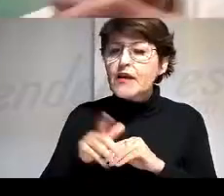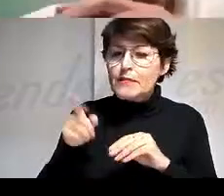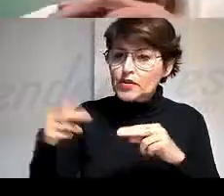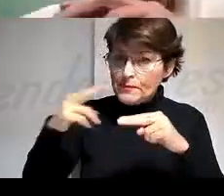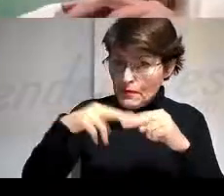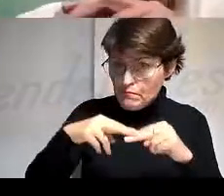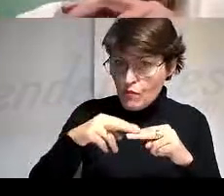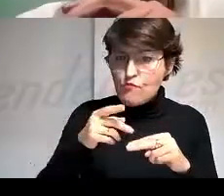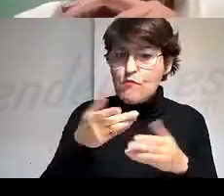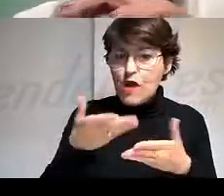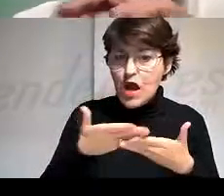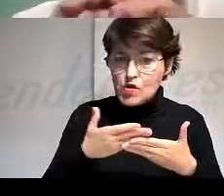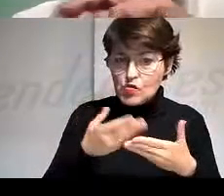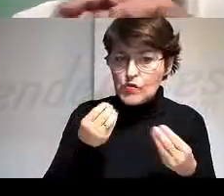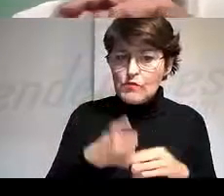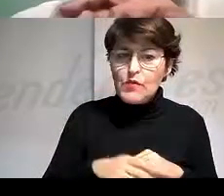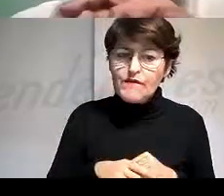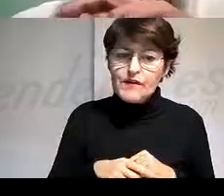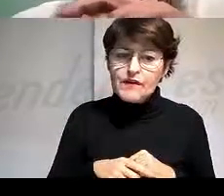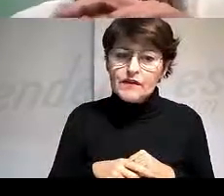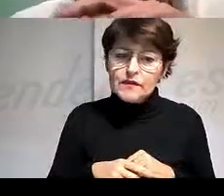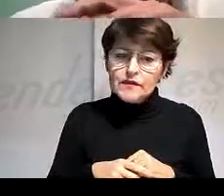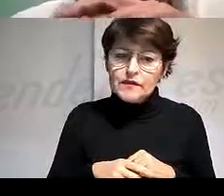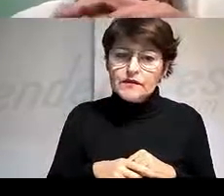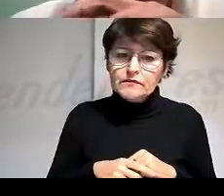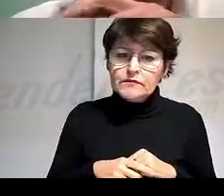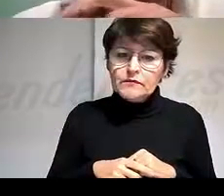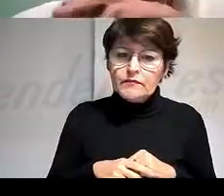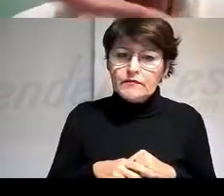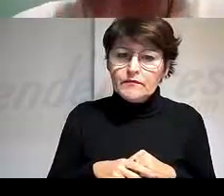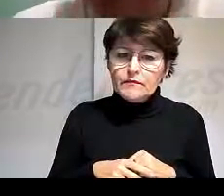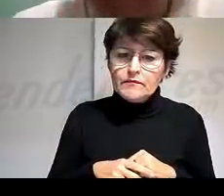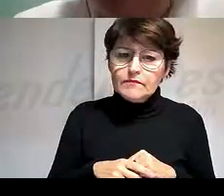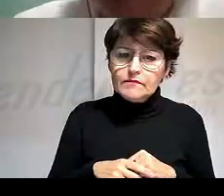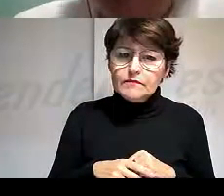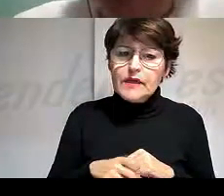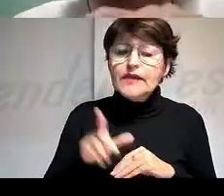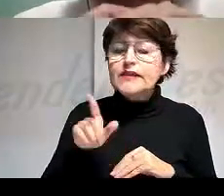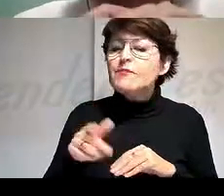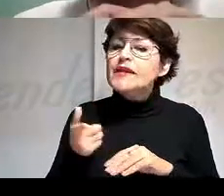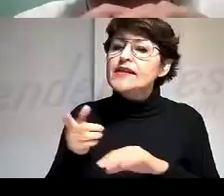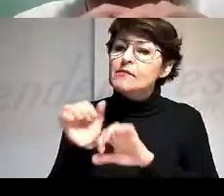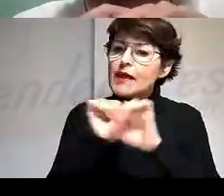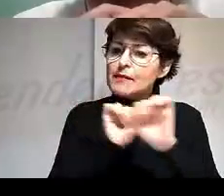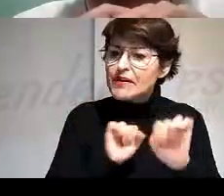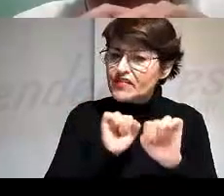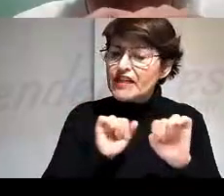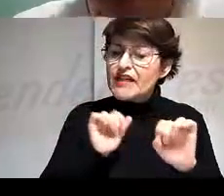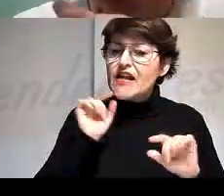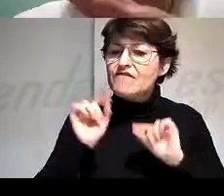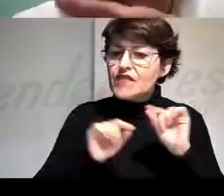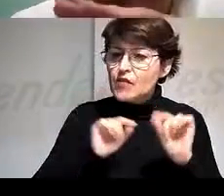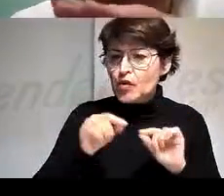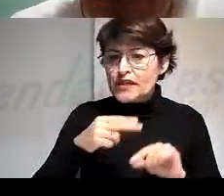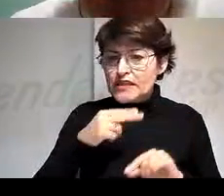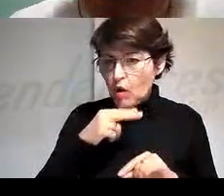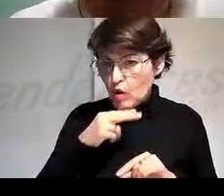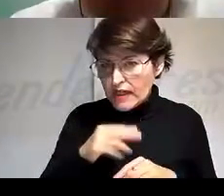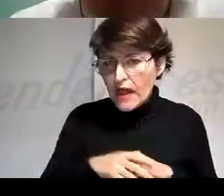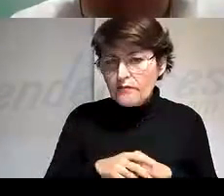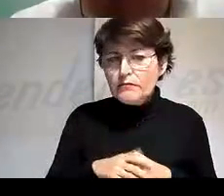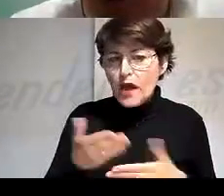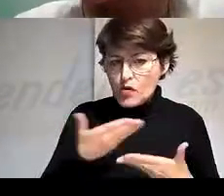arándano rojo. La gayuba podría venirnos fenomenal también para prevenir las infecciones urinarias. En